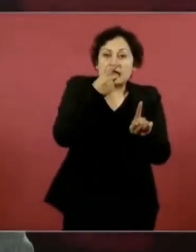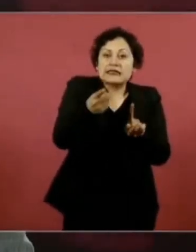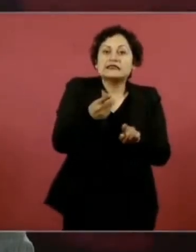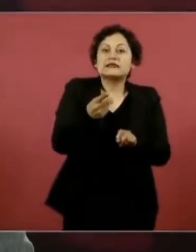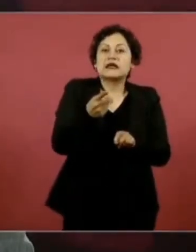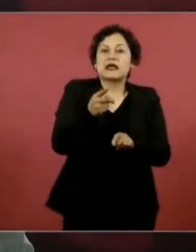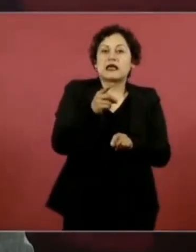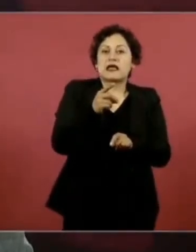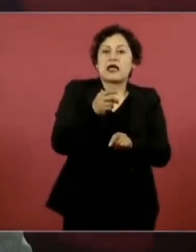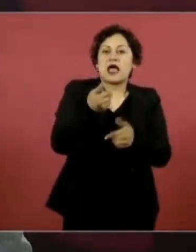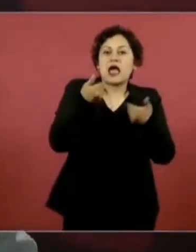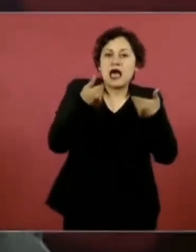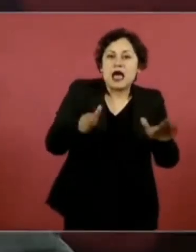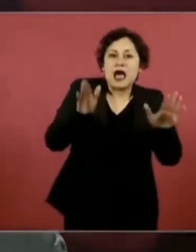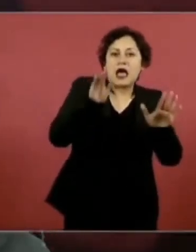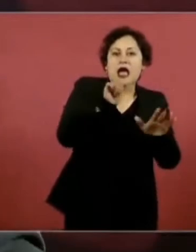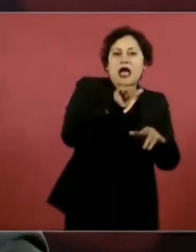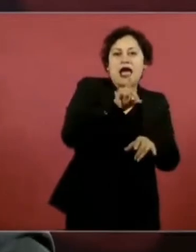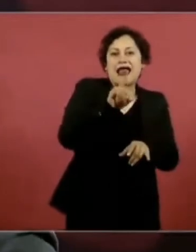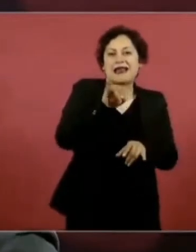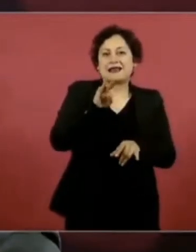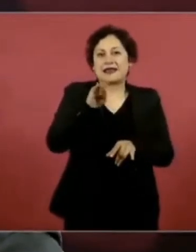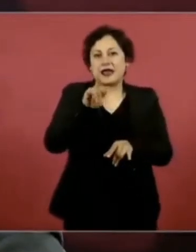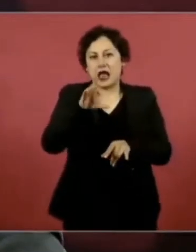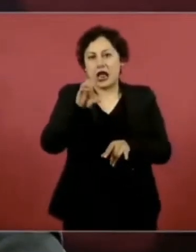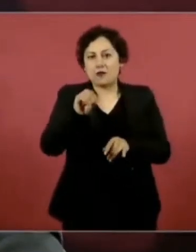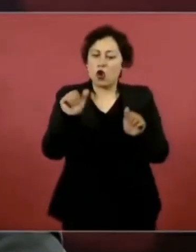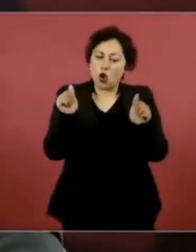instituciones que es distinto